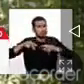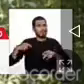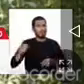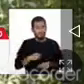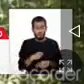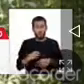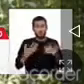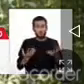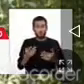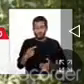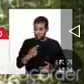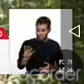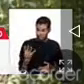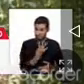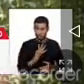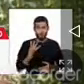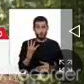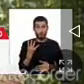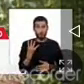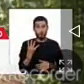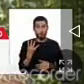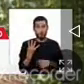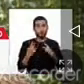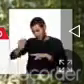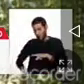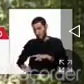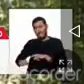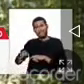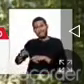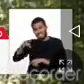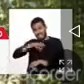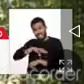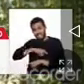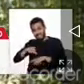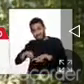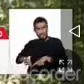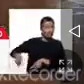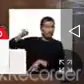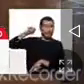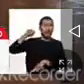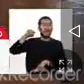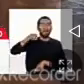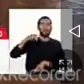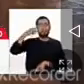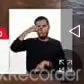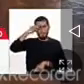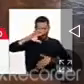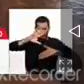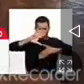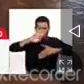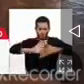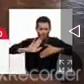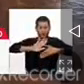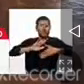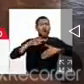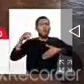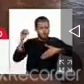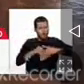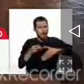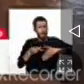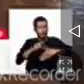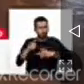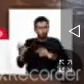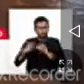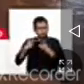estamos aliados desde el extremo sur, Chile, y el extremo norte de América Latina, México, por qué no puede haber más